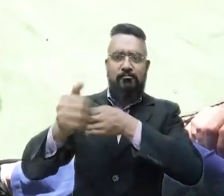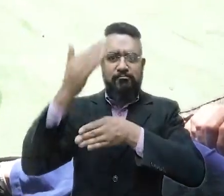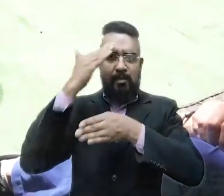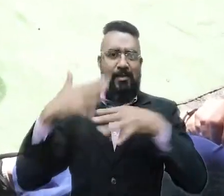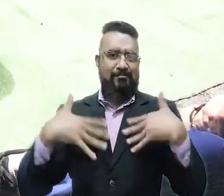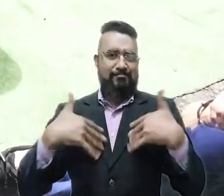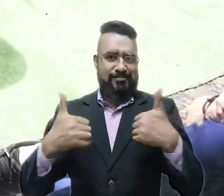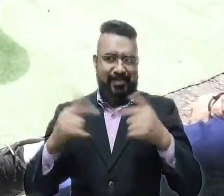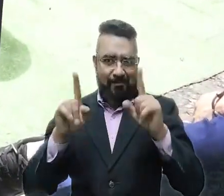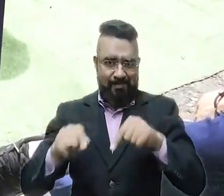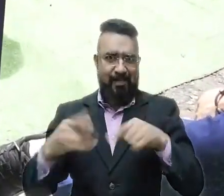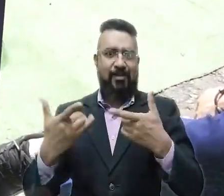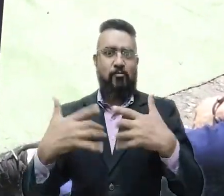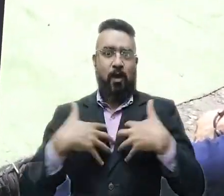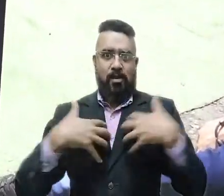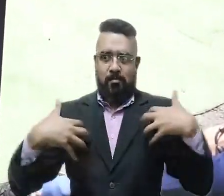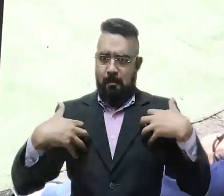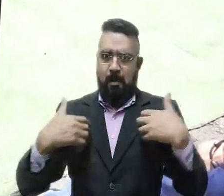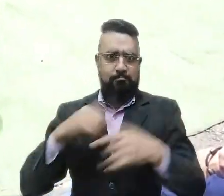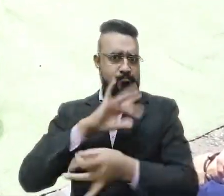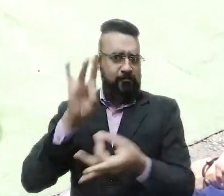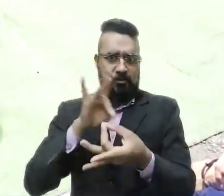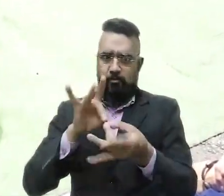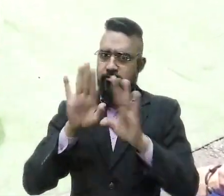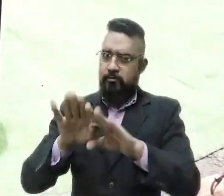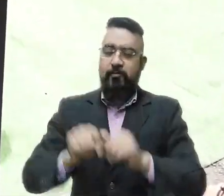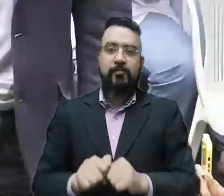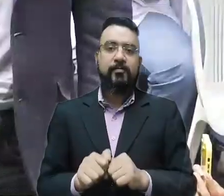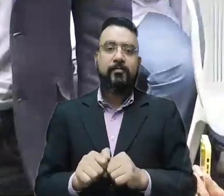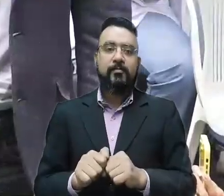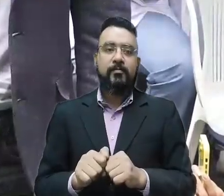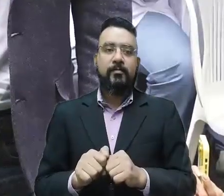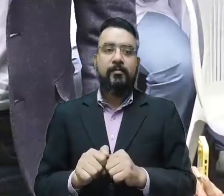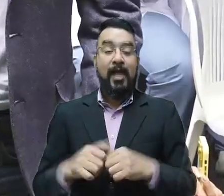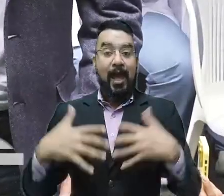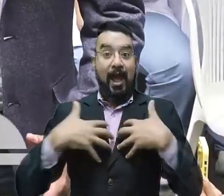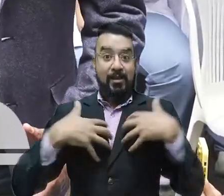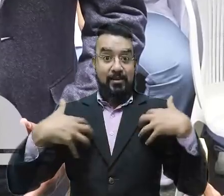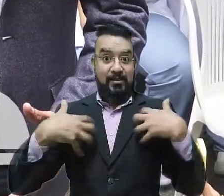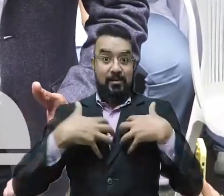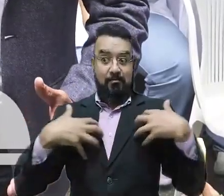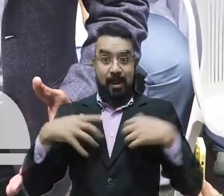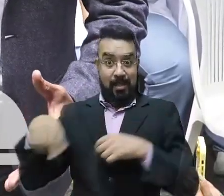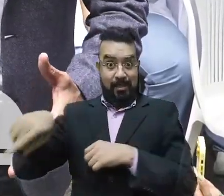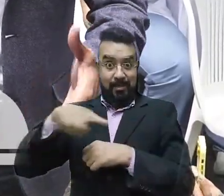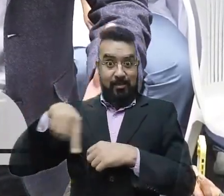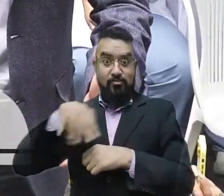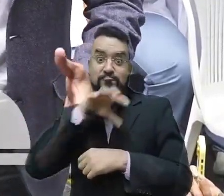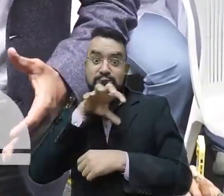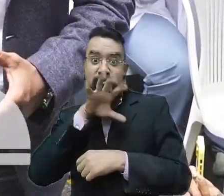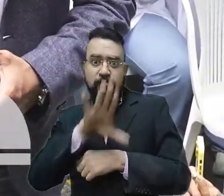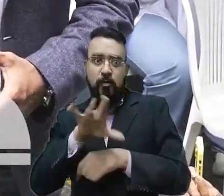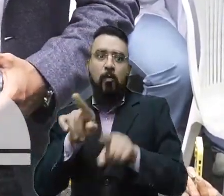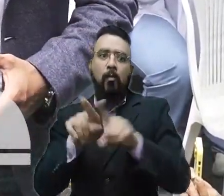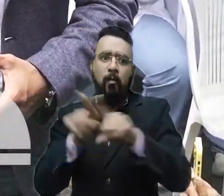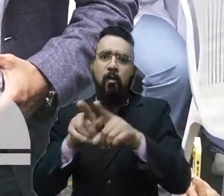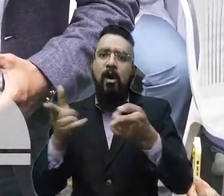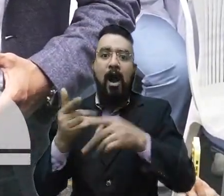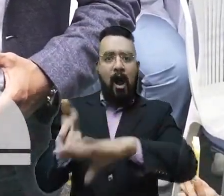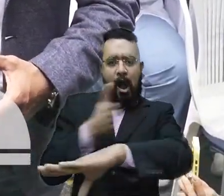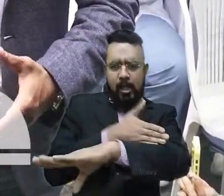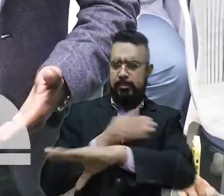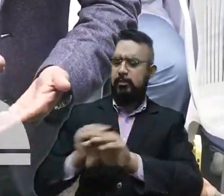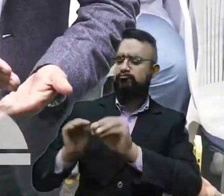y esquema sanitario al día. Animales de compañía que están entrenados,